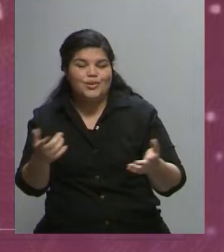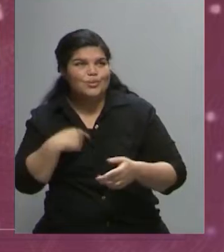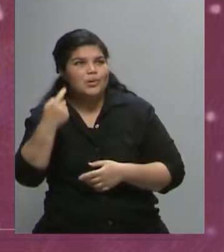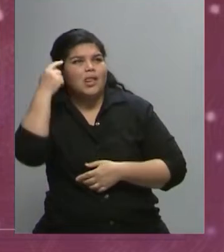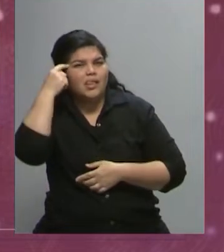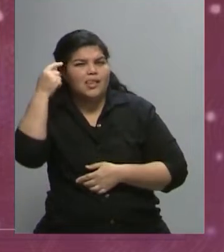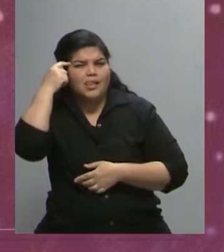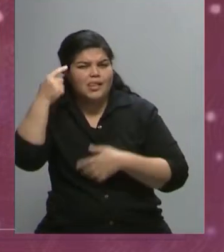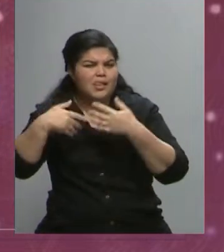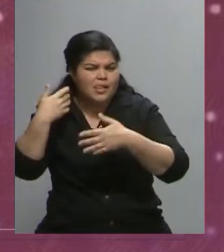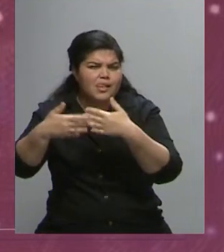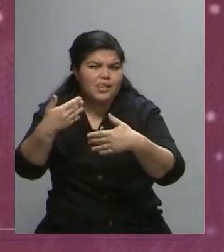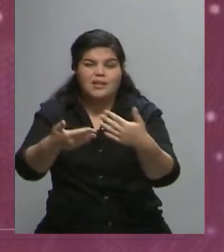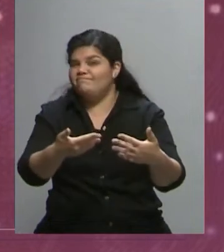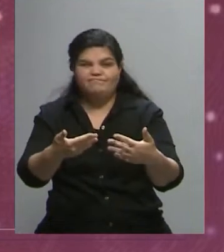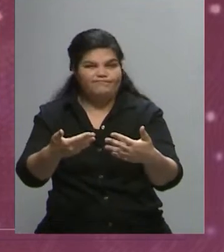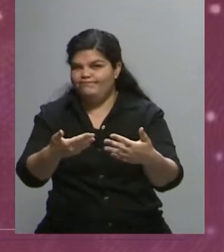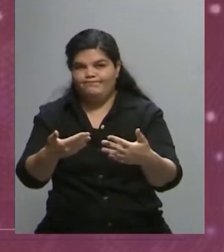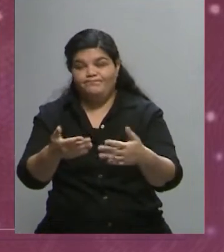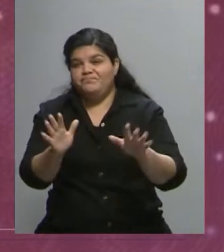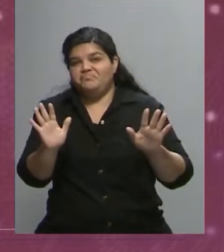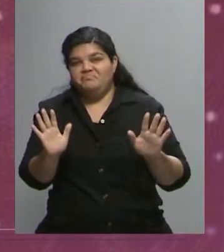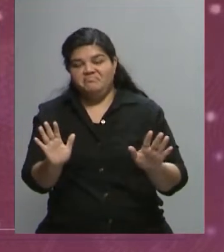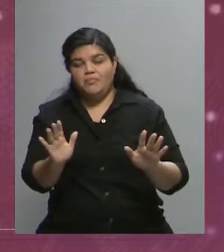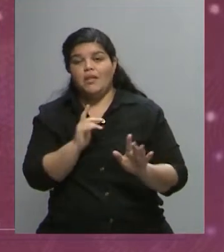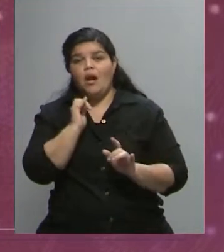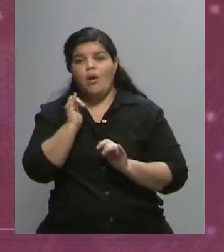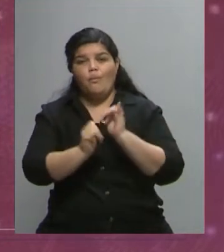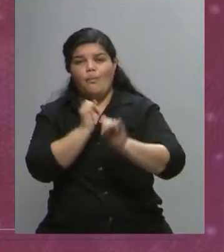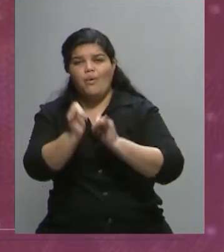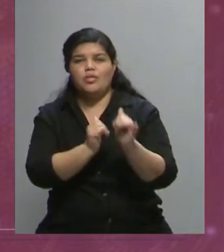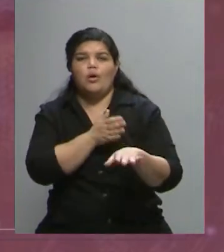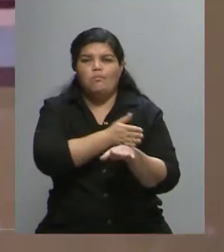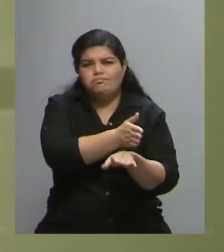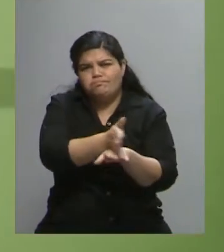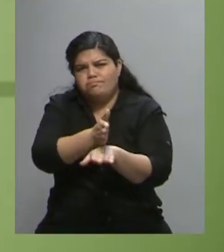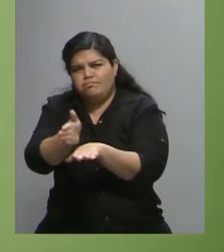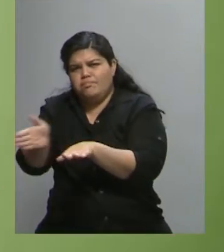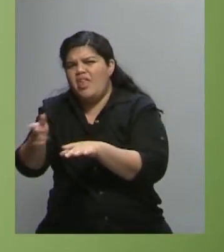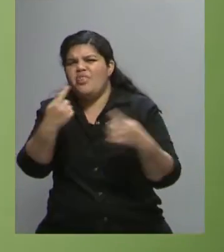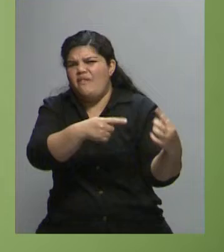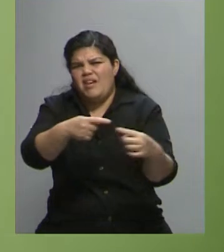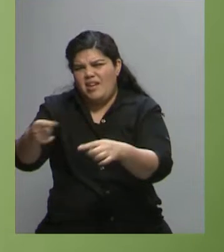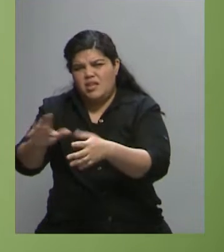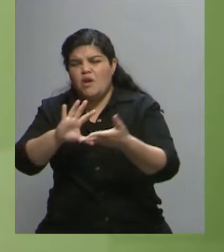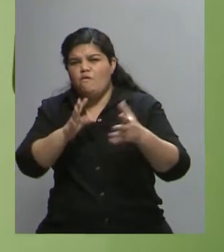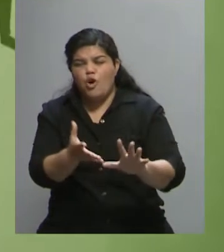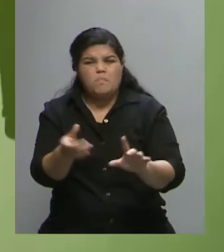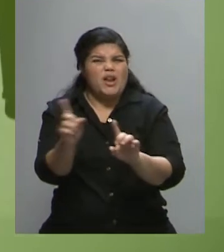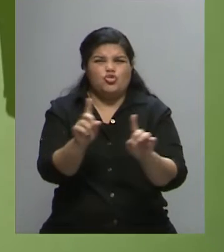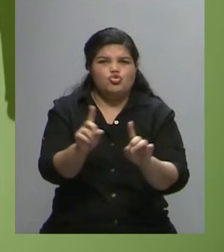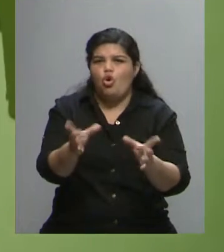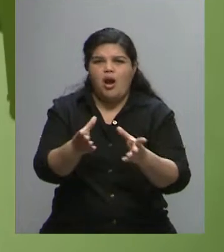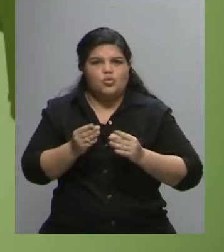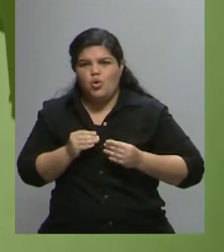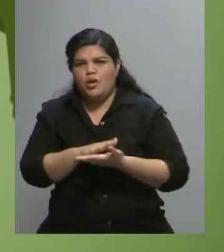solución tan eficiente. Pero no, y por dos razones, por varias razones. Primero porque no tenemos todos los datos, ni